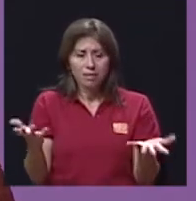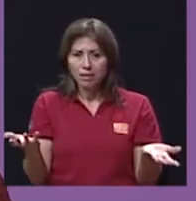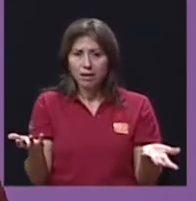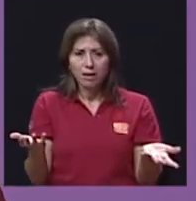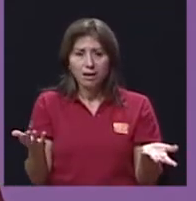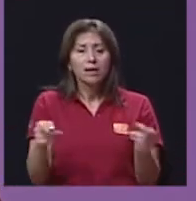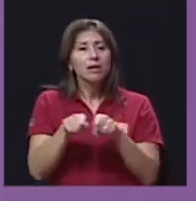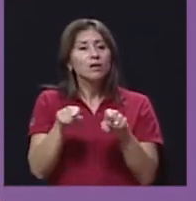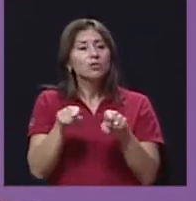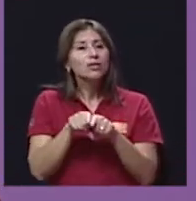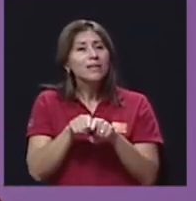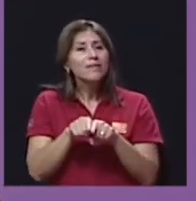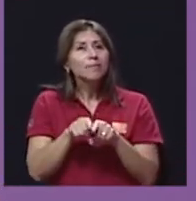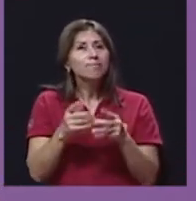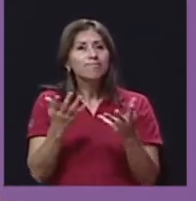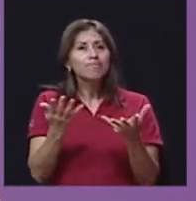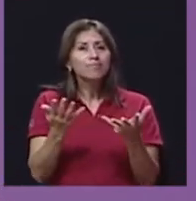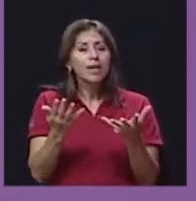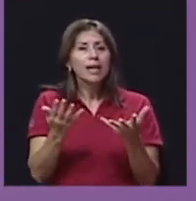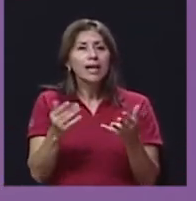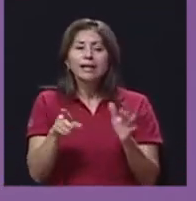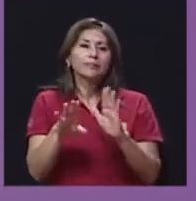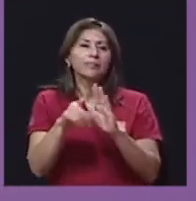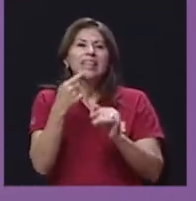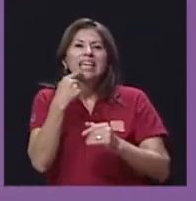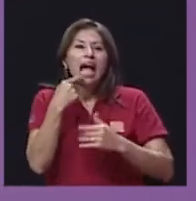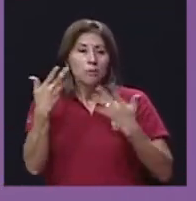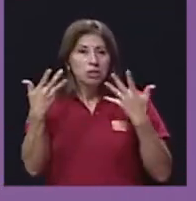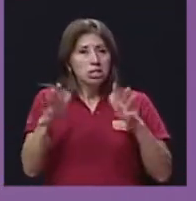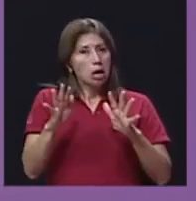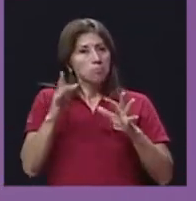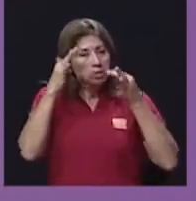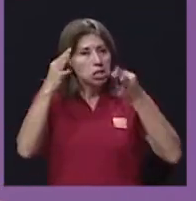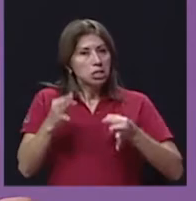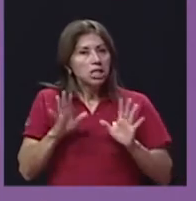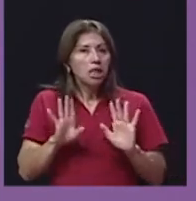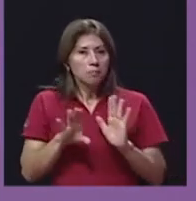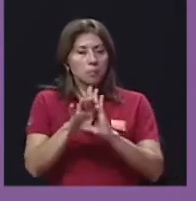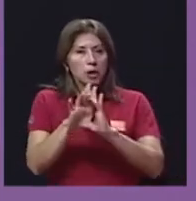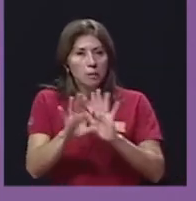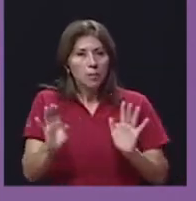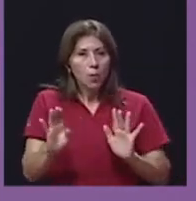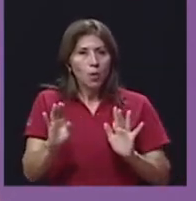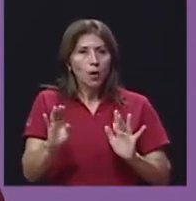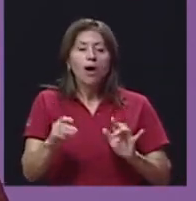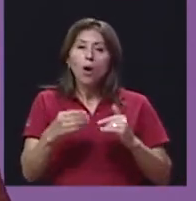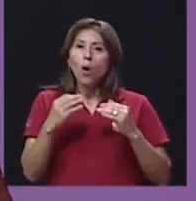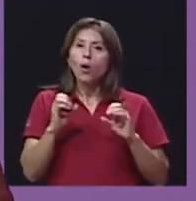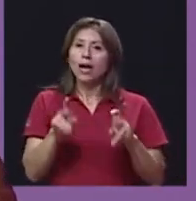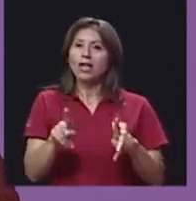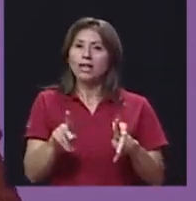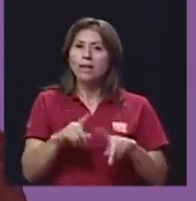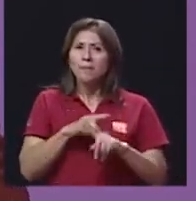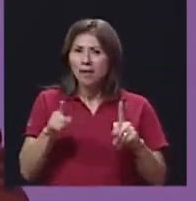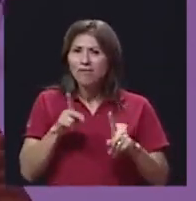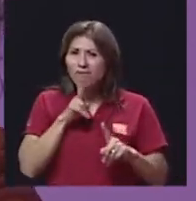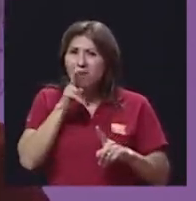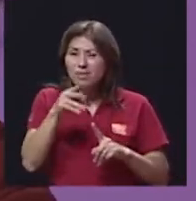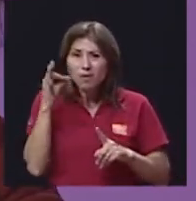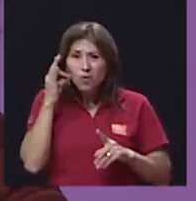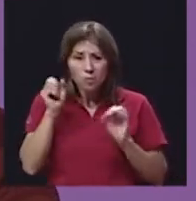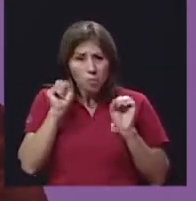inclusive un lugar después digamos que den ese paso de decidirlo después es la preocupación de sea mantener o no la producción porque hay